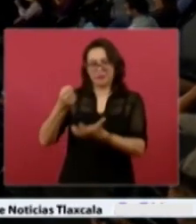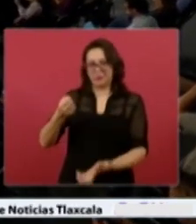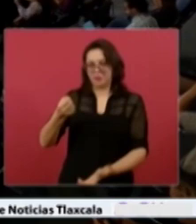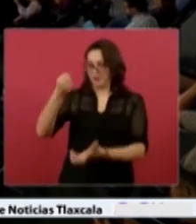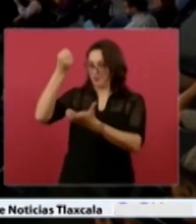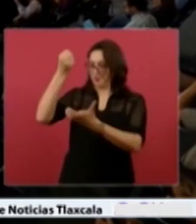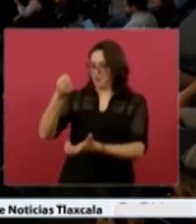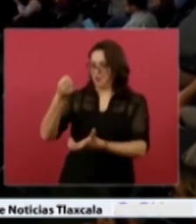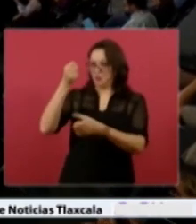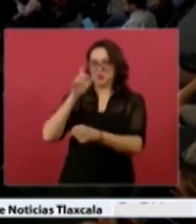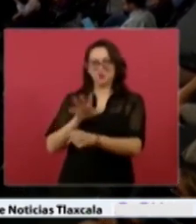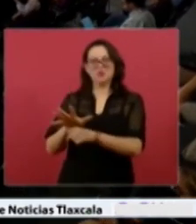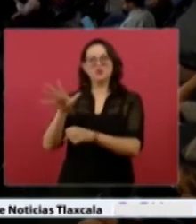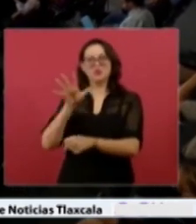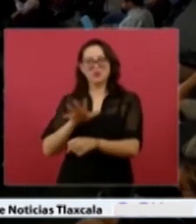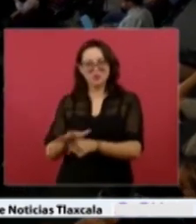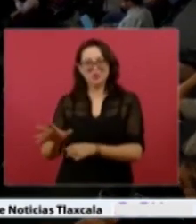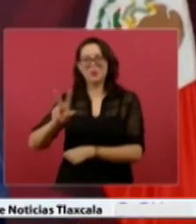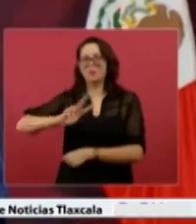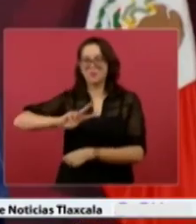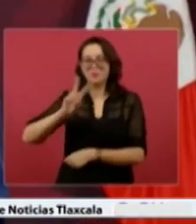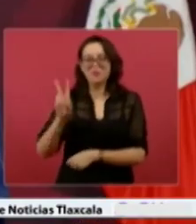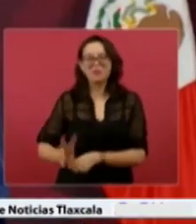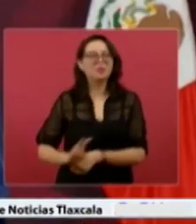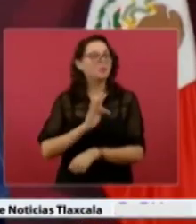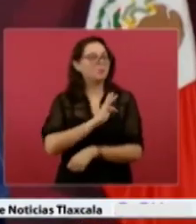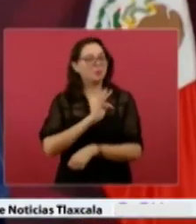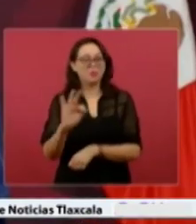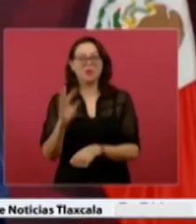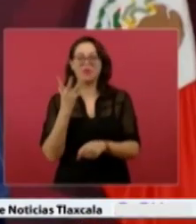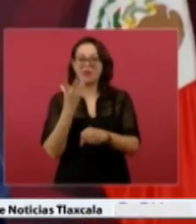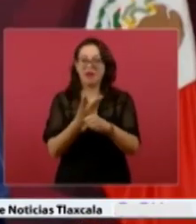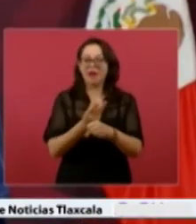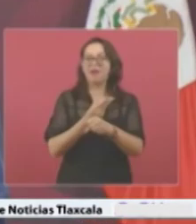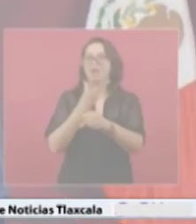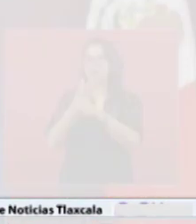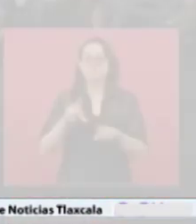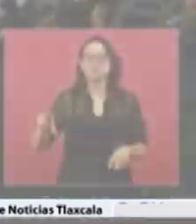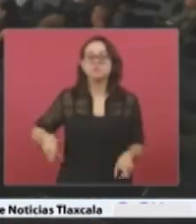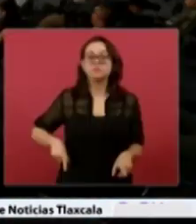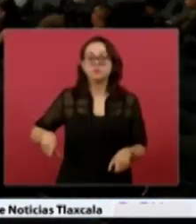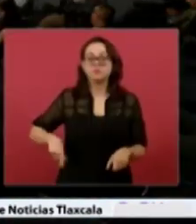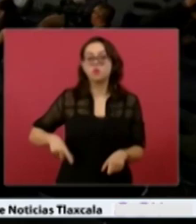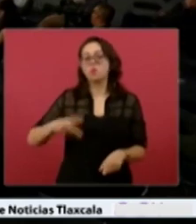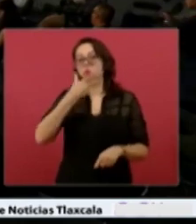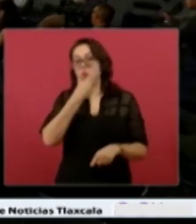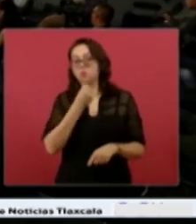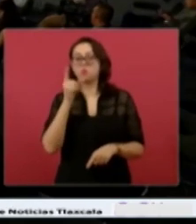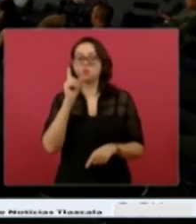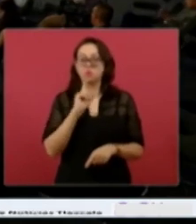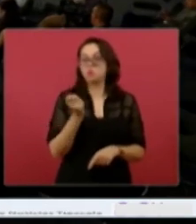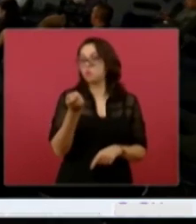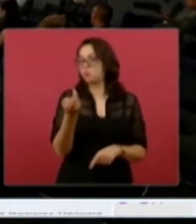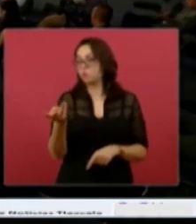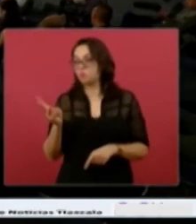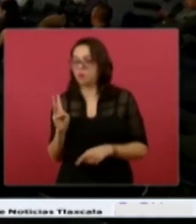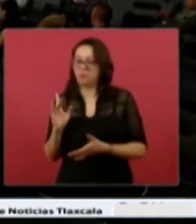social podrán acceder a servicios médicos universales y gratuitos de primer orden. La clave